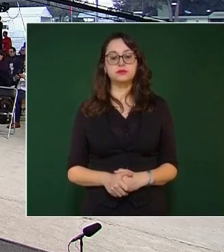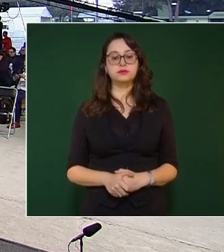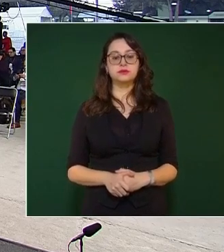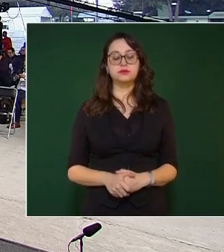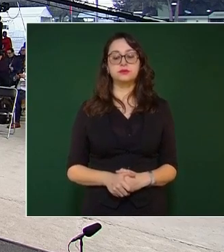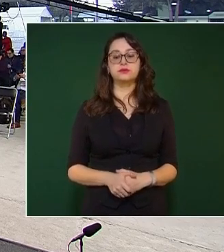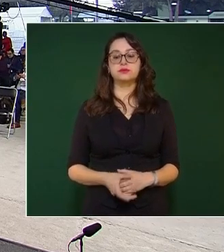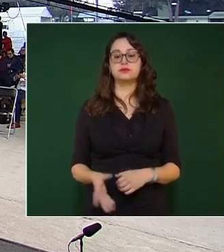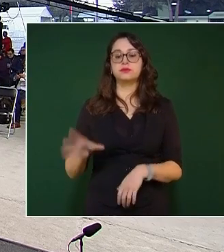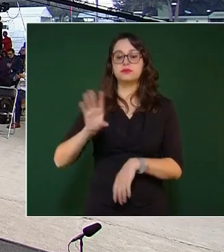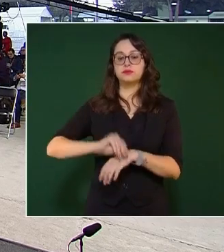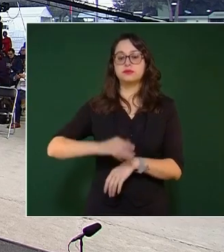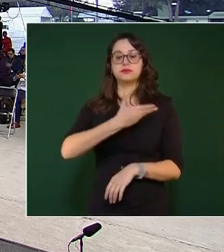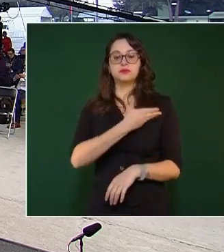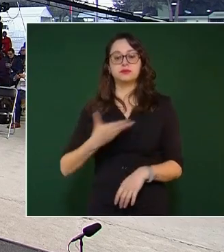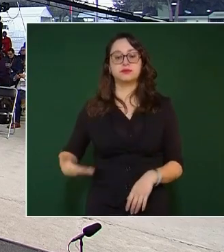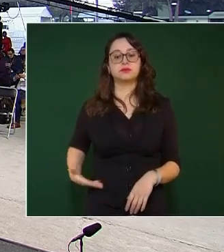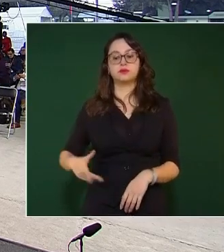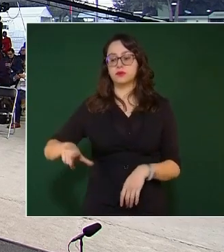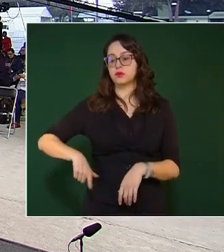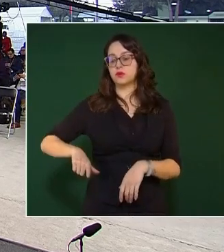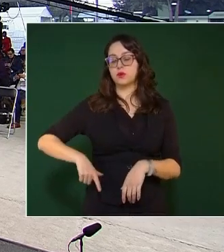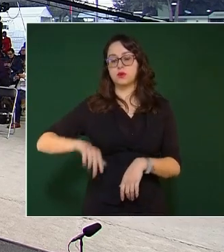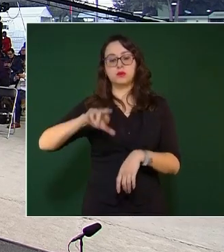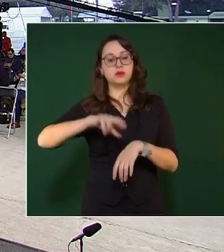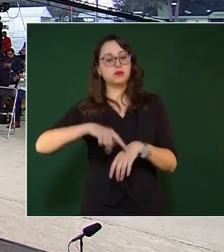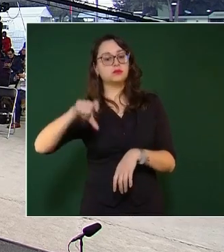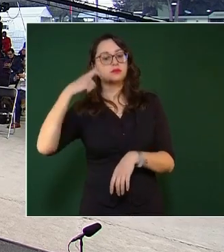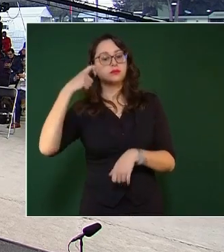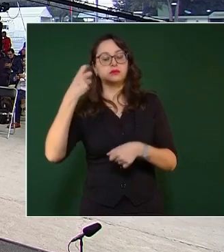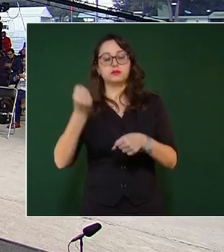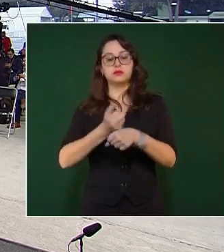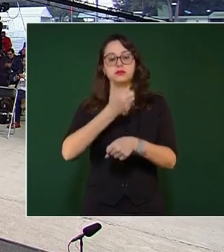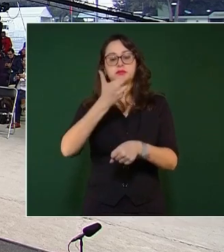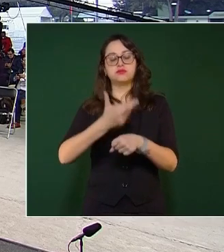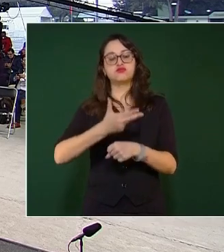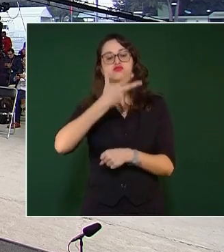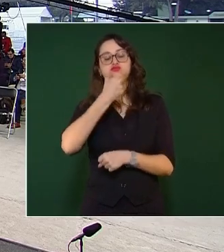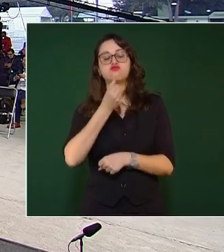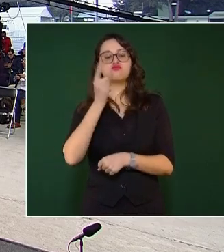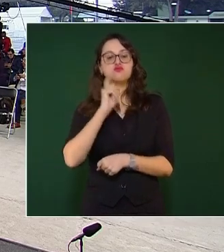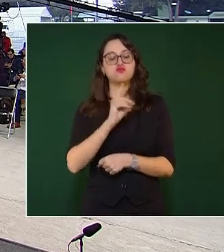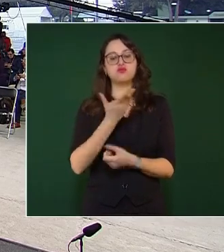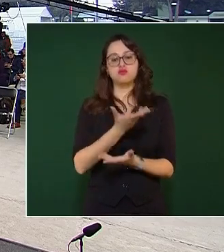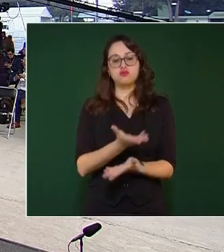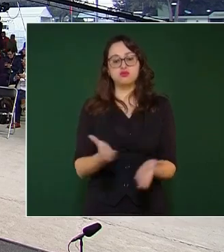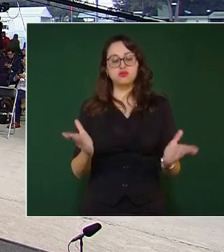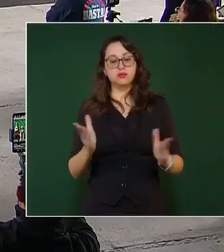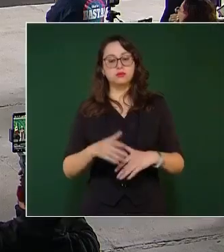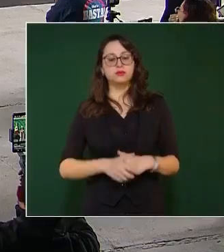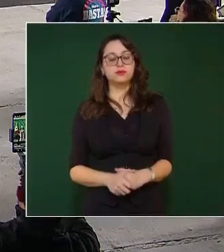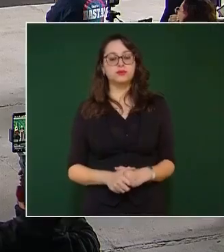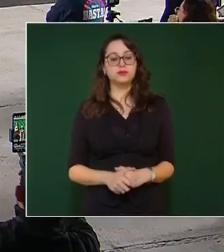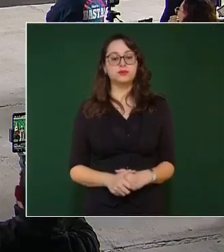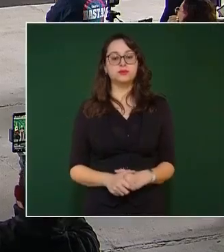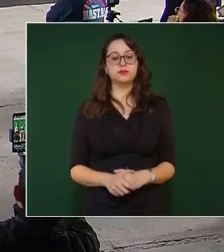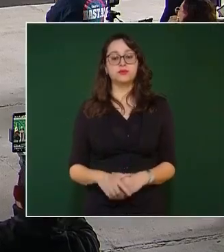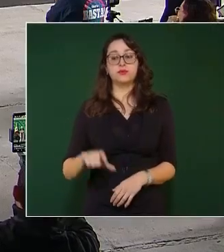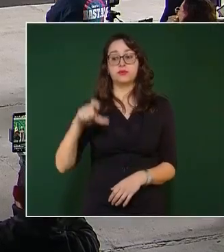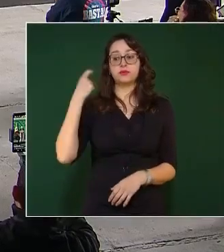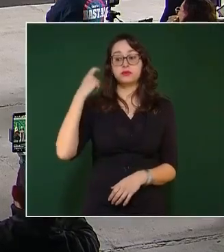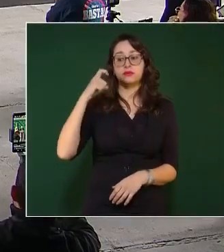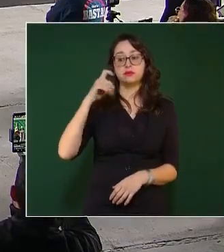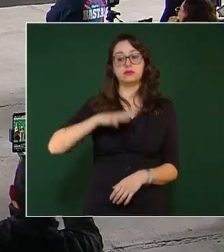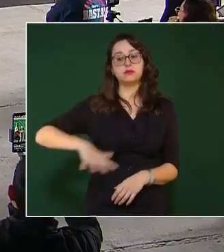Con su permiso, señor presidente, gobernador del estado de Querétaro, secretarias, secretarios, la zona metropolitana de